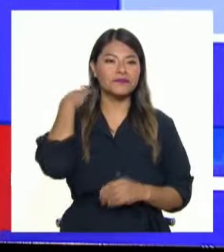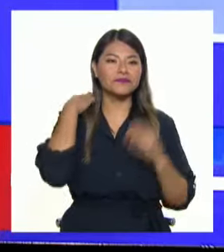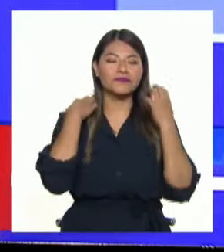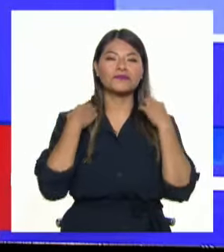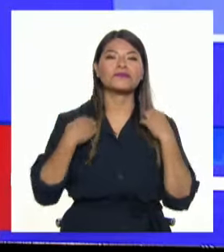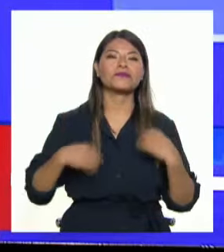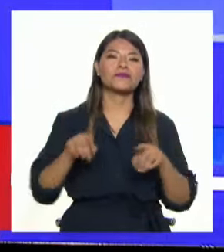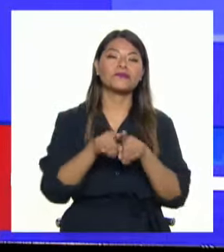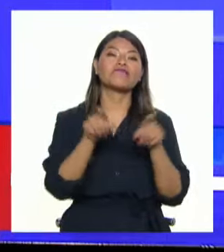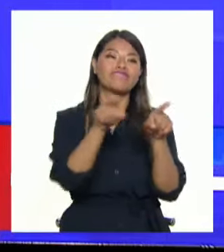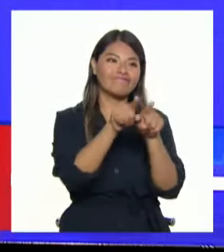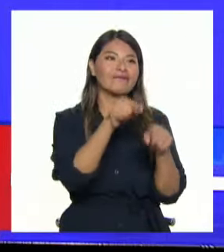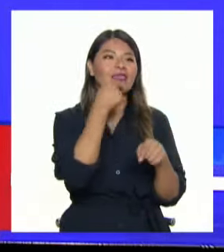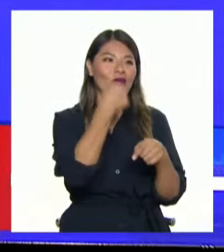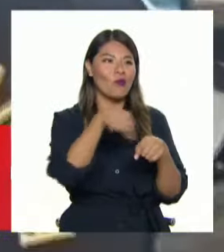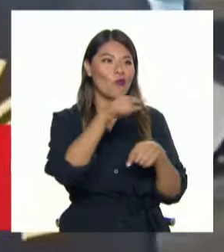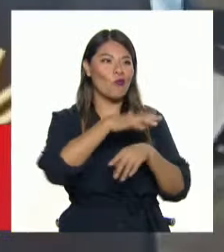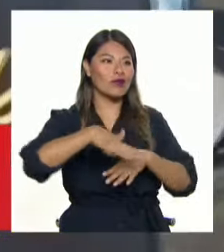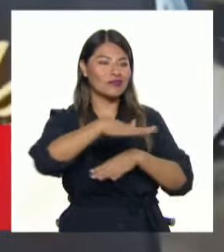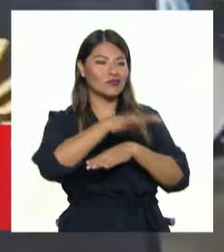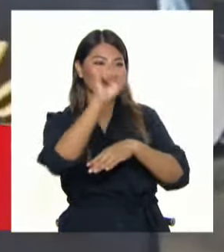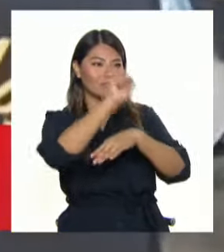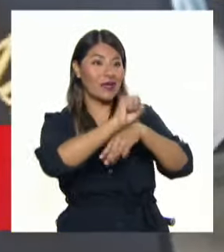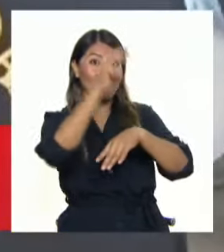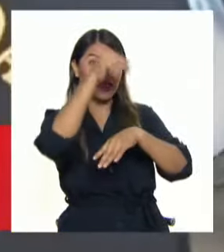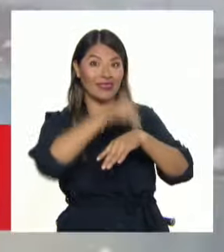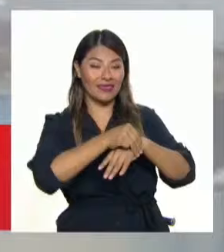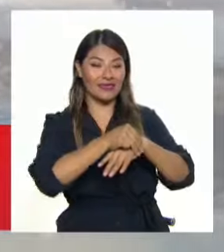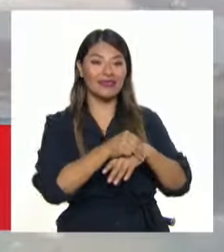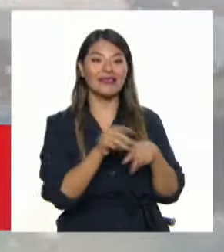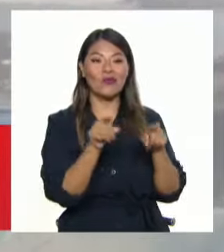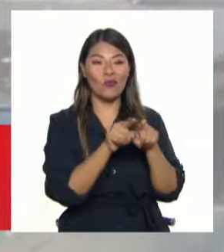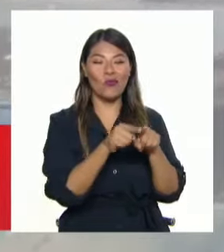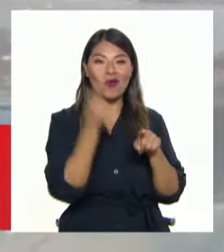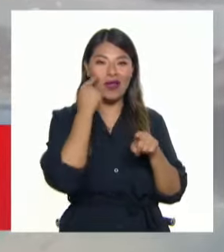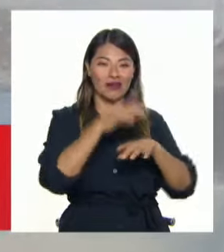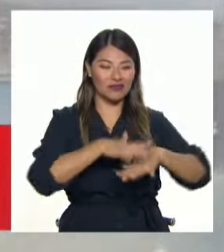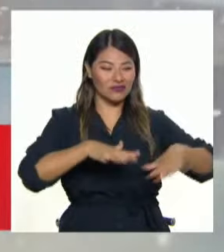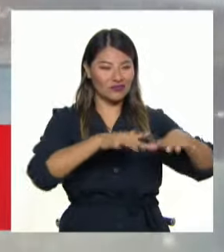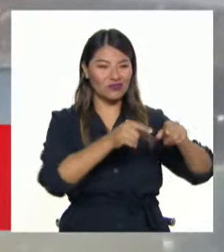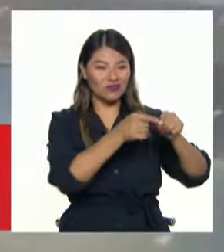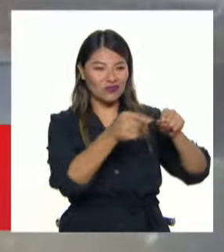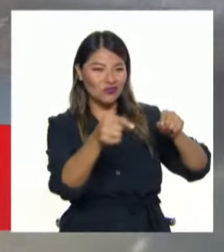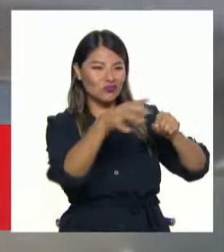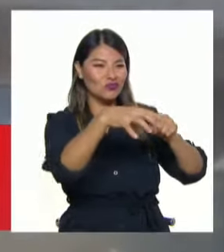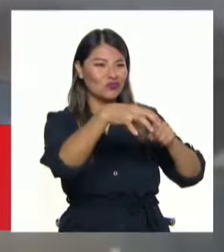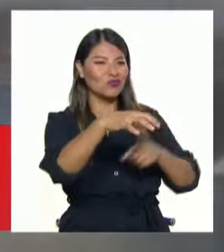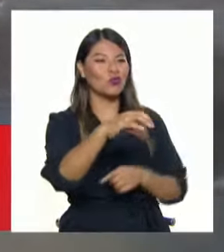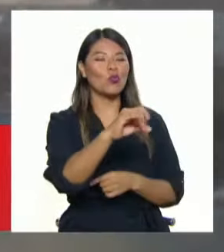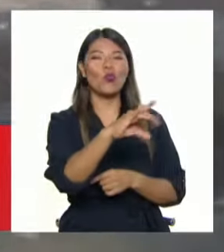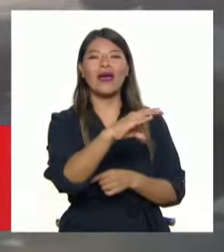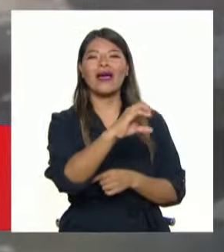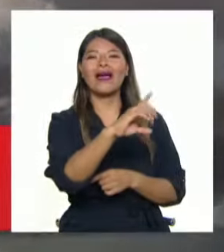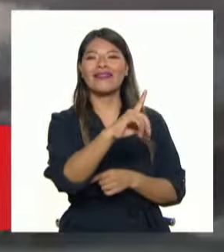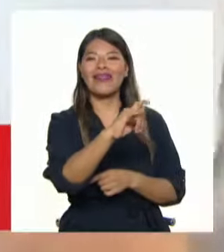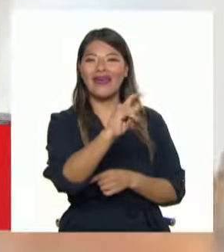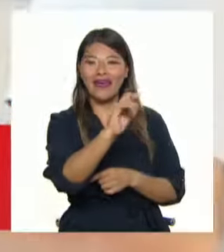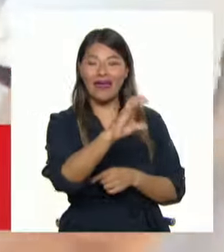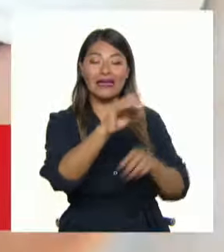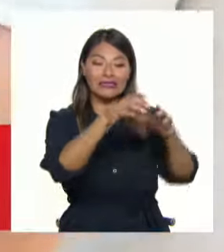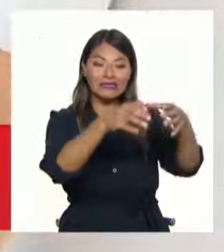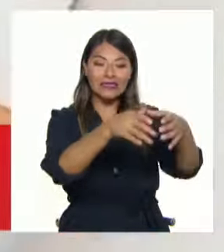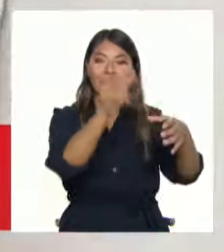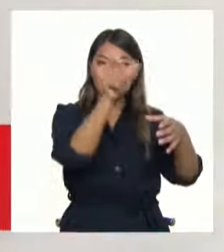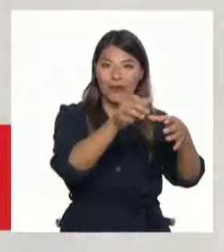como lo acabas de decir, en la región de San Martín, en el distrito de Pucacaca, en la provincia de Picota, el gobernador